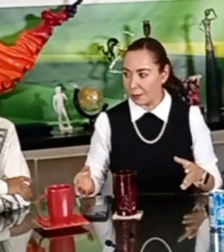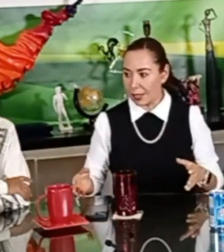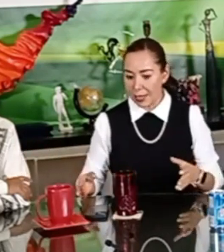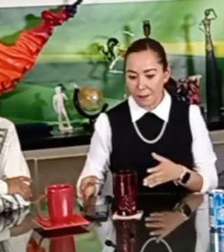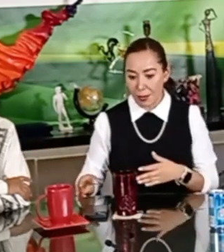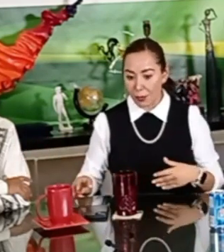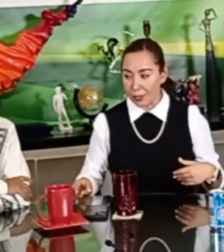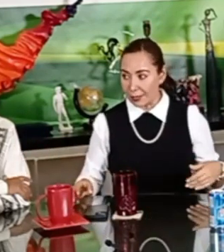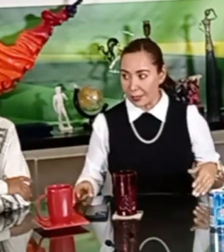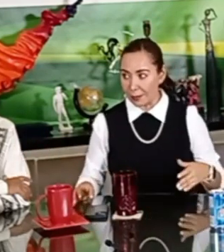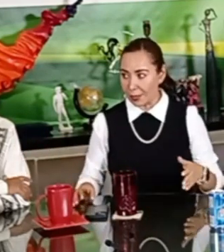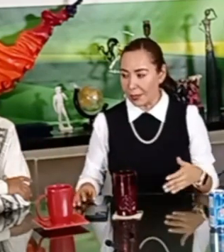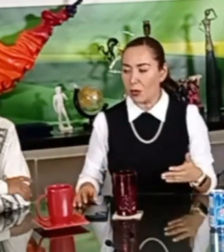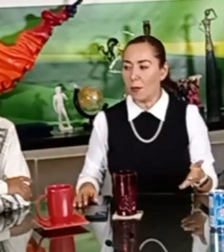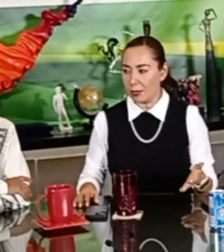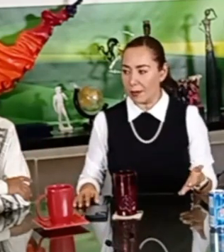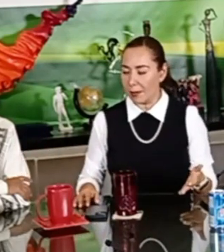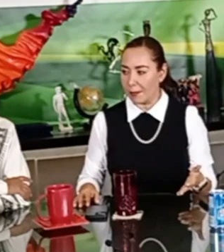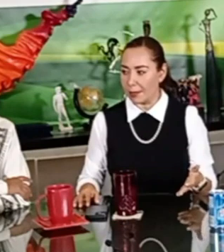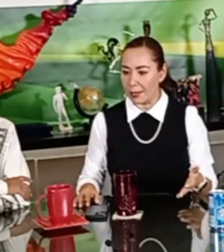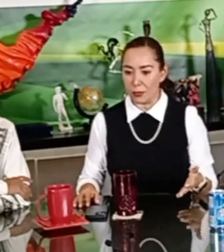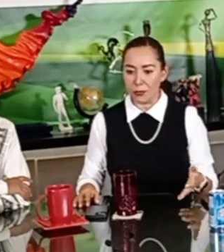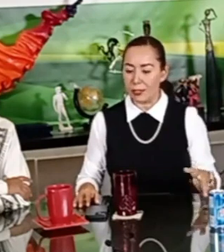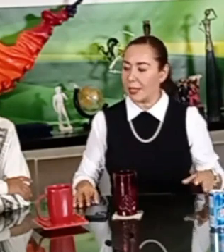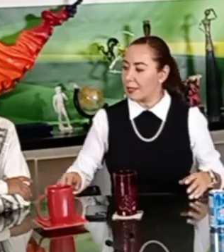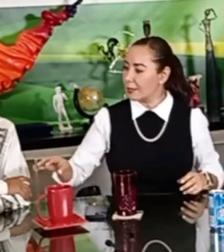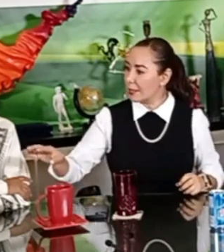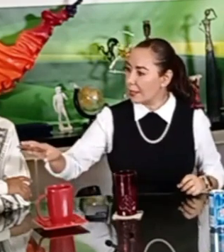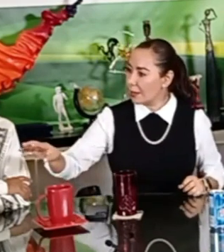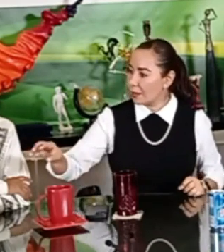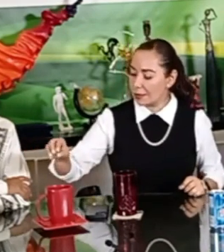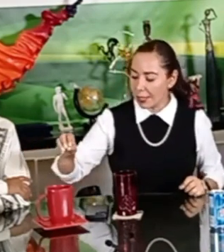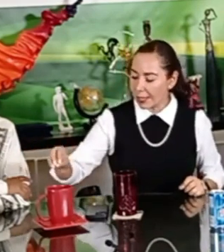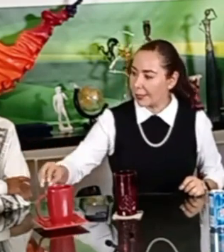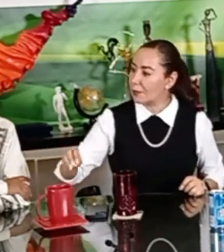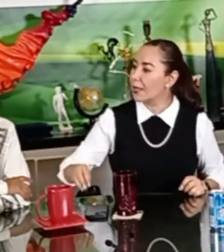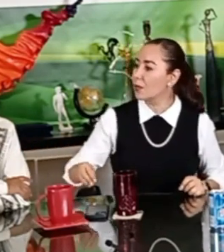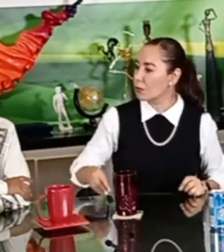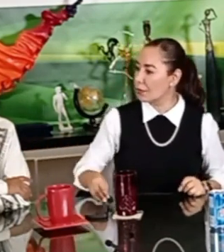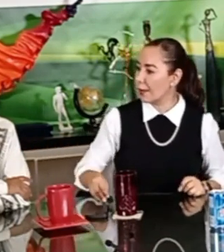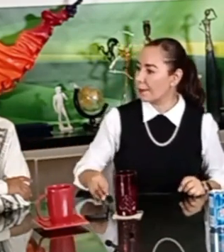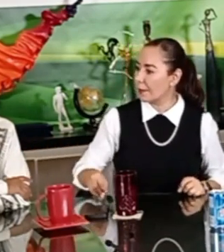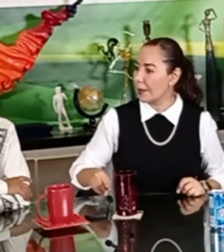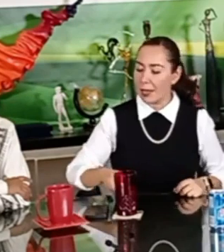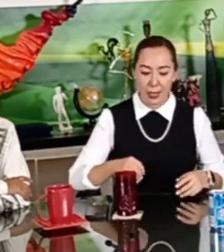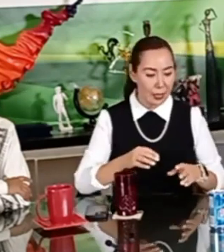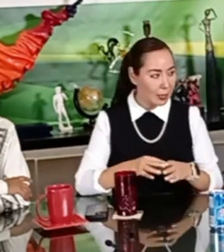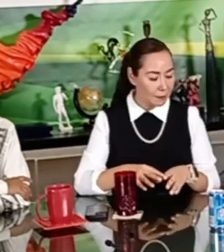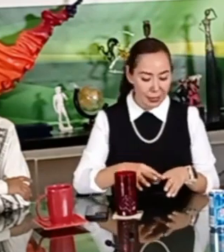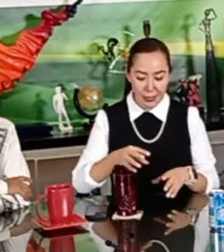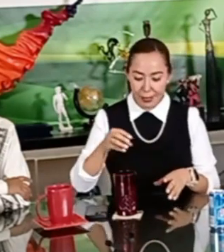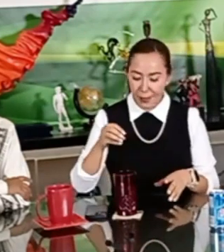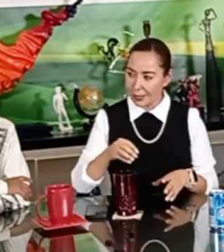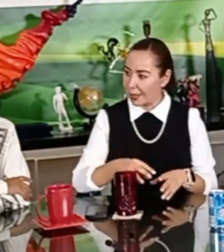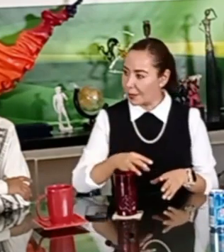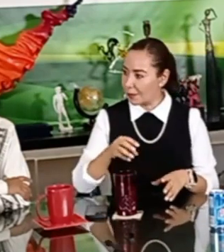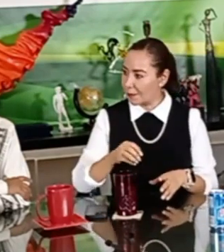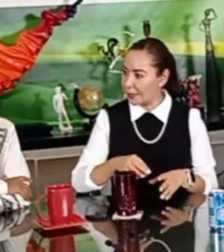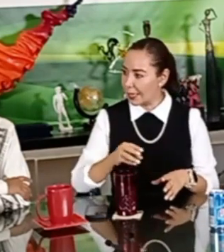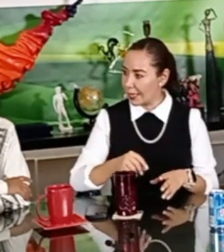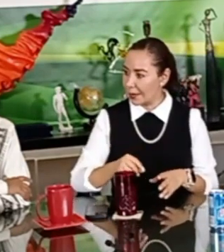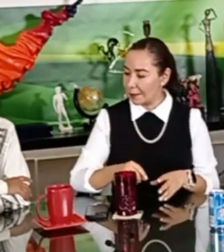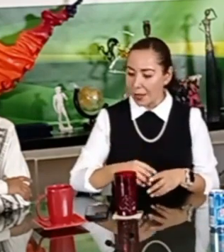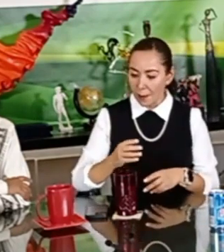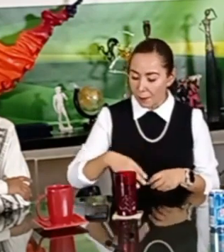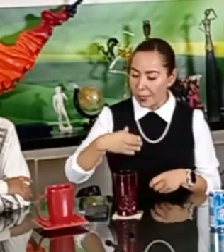pues establecemos la ley, pero necesitamos saber cómo se va a implementar. Entonces, si se hace una denuncia, precisamente la